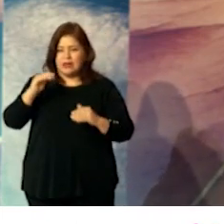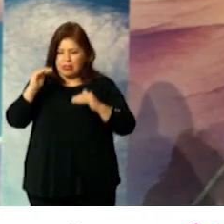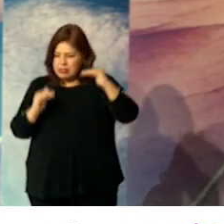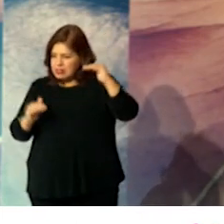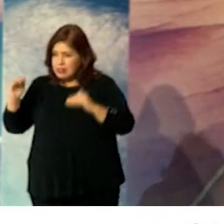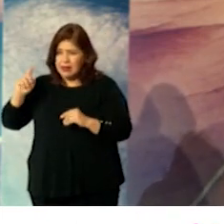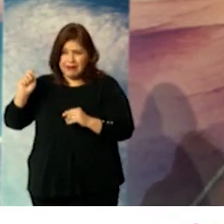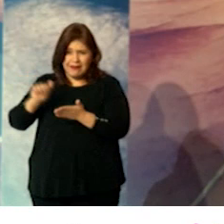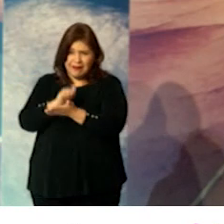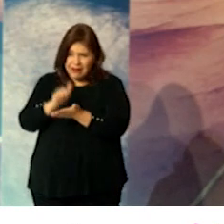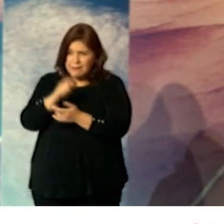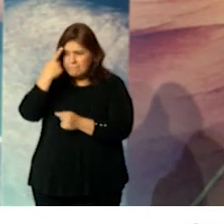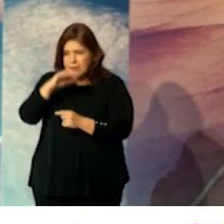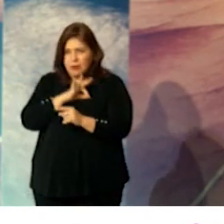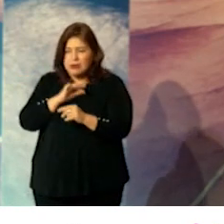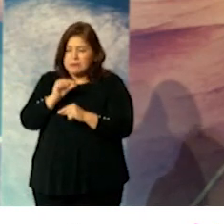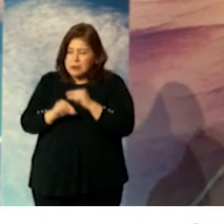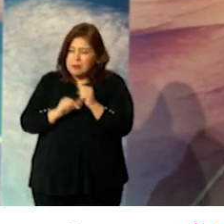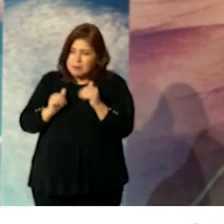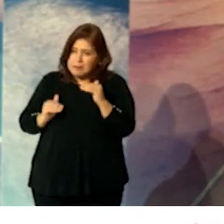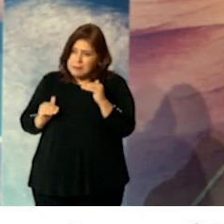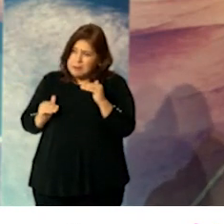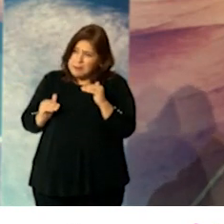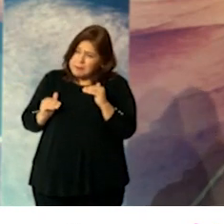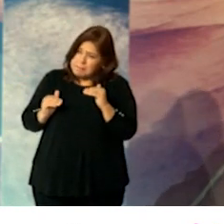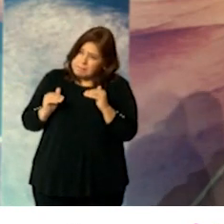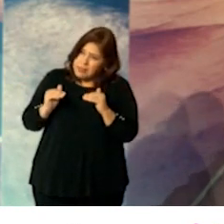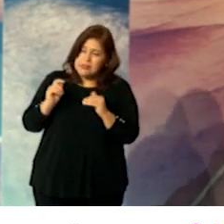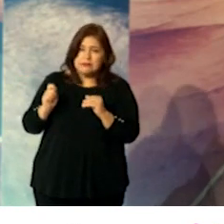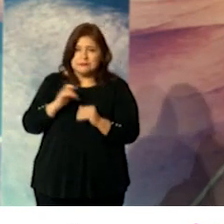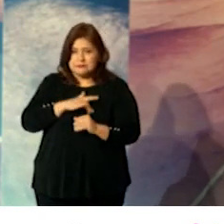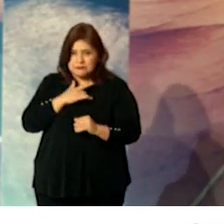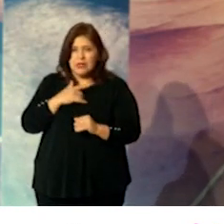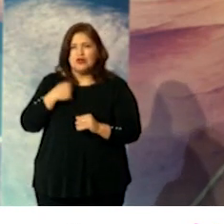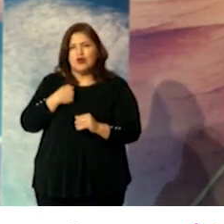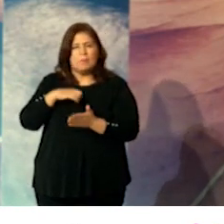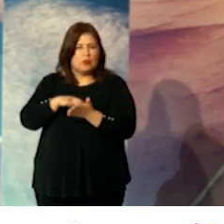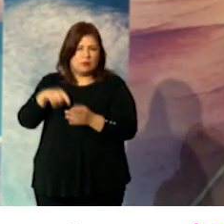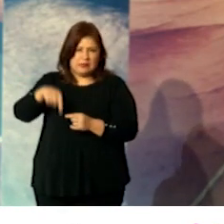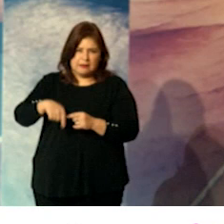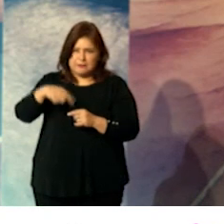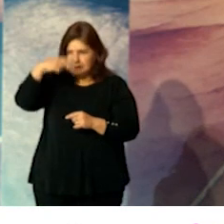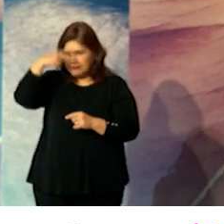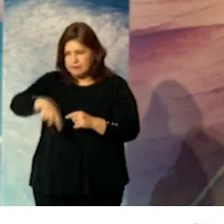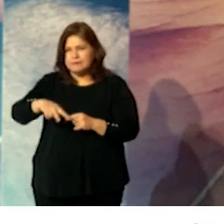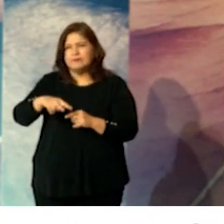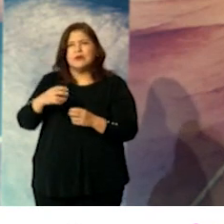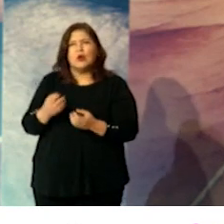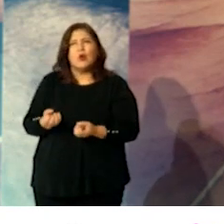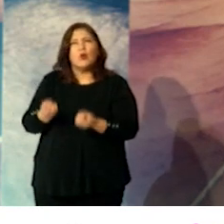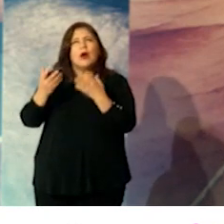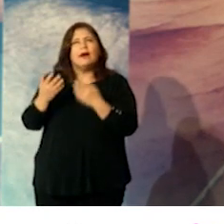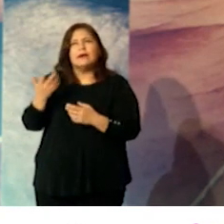muchísimo llegar a posicionarse. Yo voy un poco al tema de aquí en México. ¿Cuánto tiempo